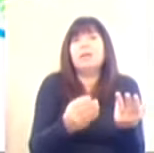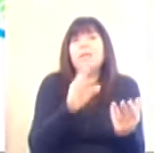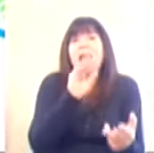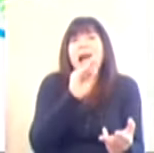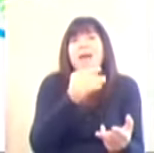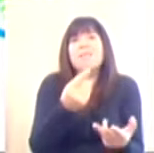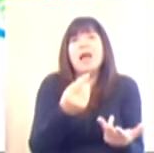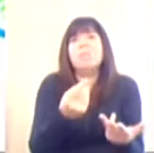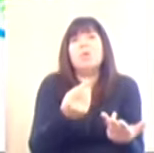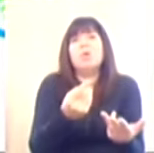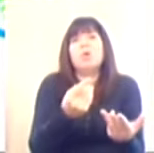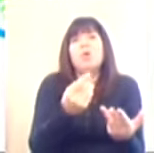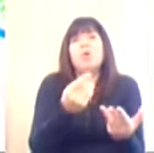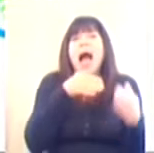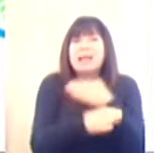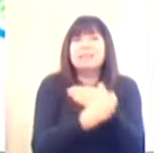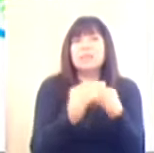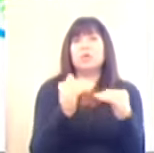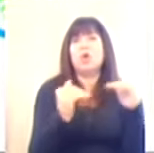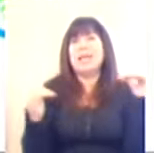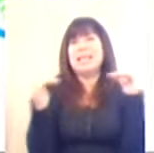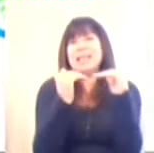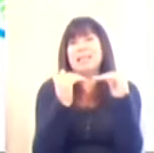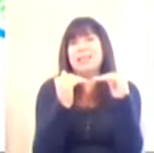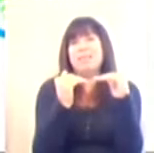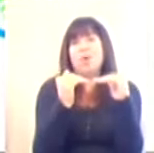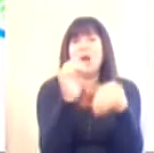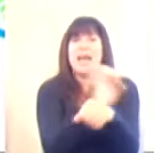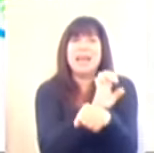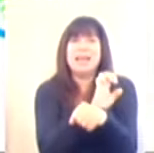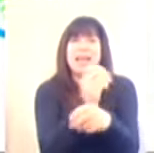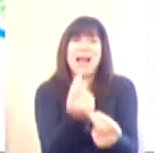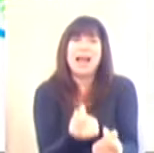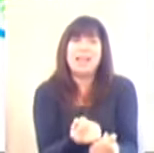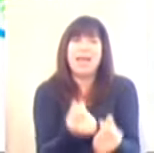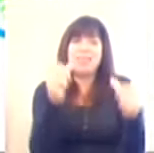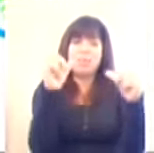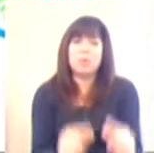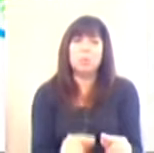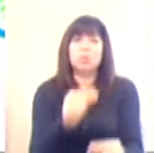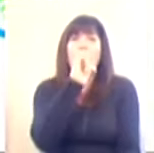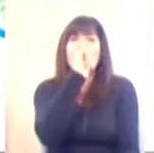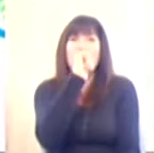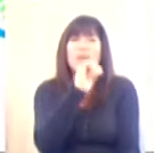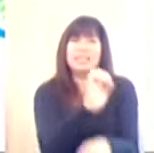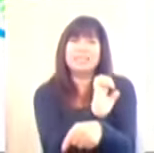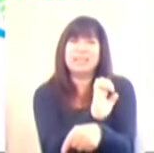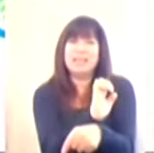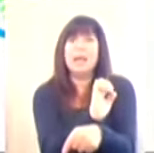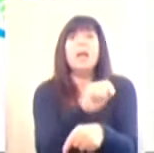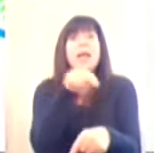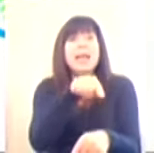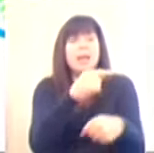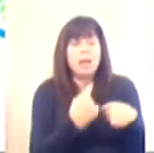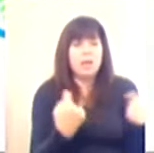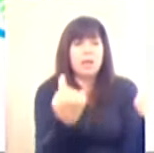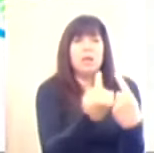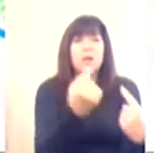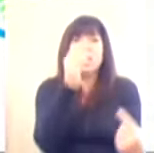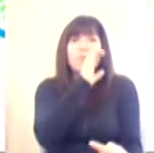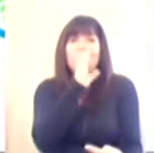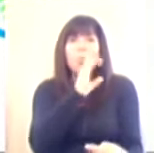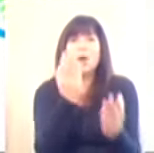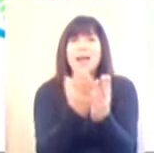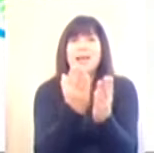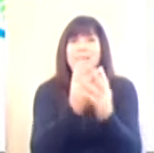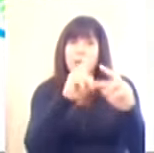de acceso equitativo a energía de calidad y la dimensión de pobreza energética. Y en ese contexto es lo que busca este estudio,